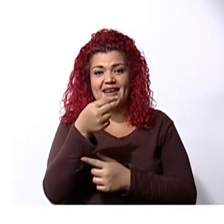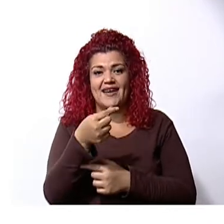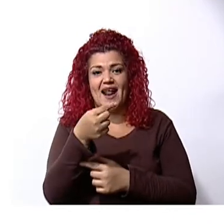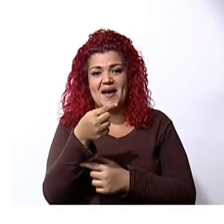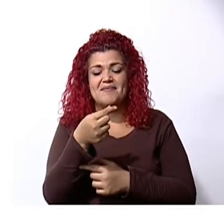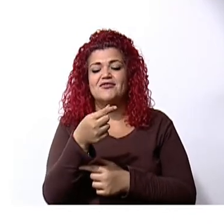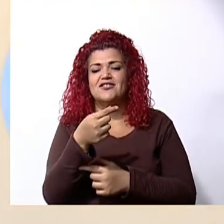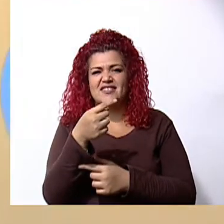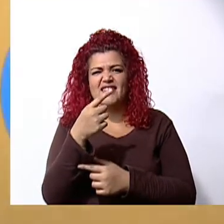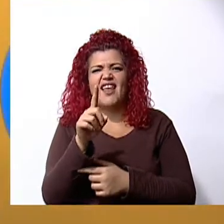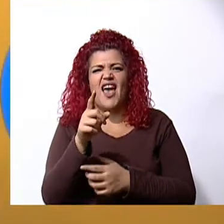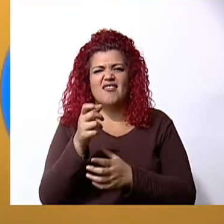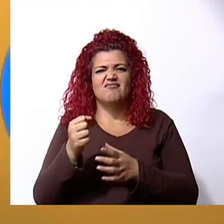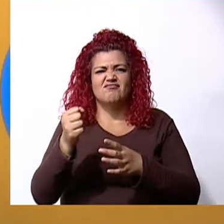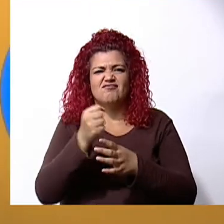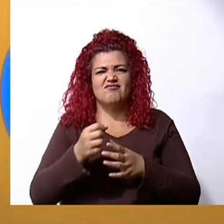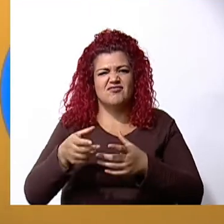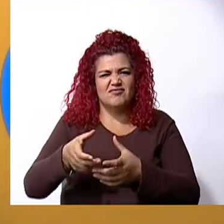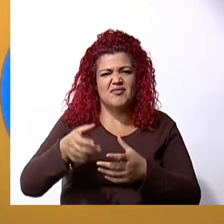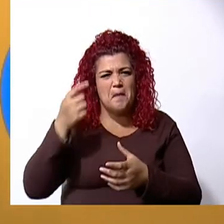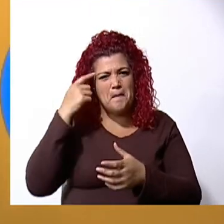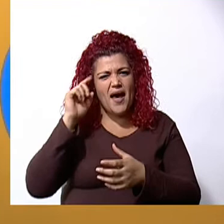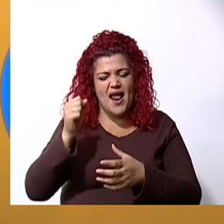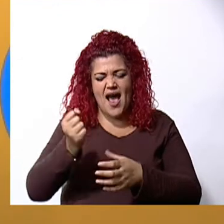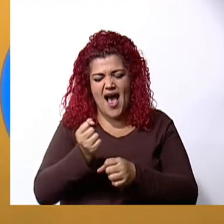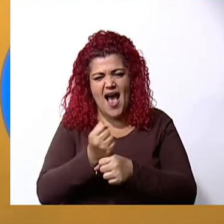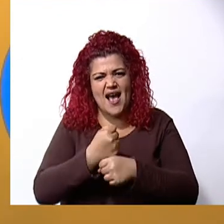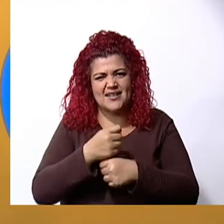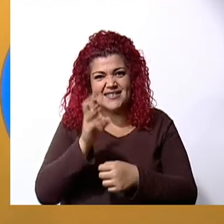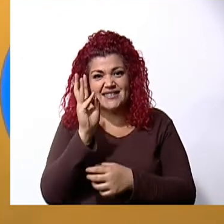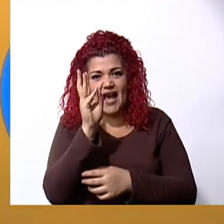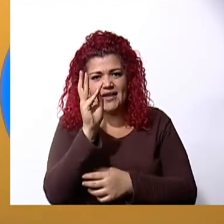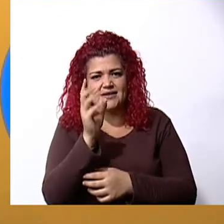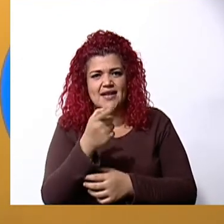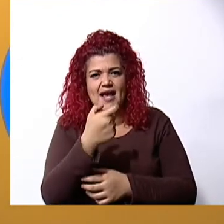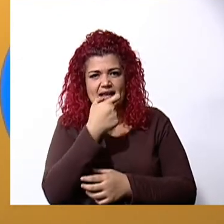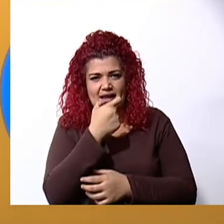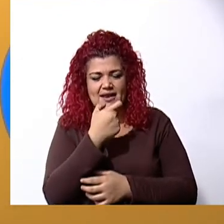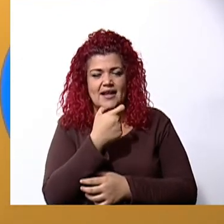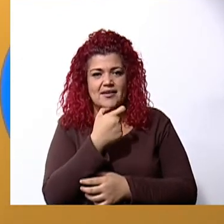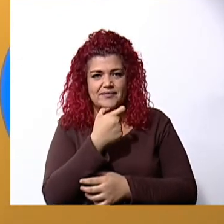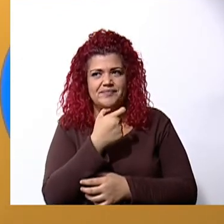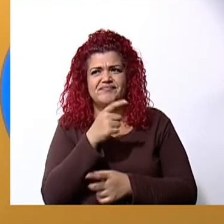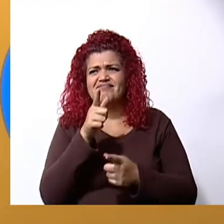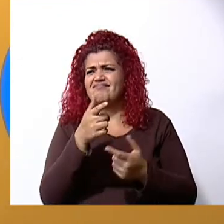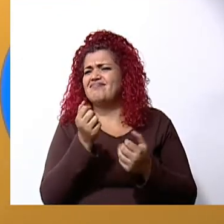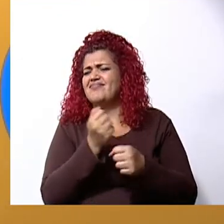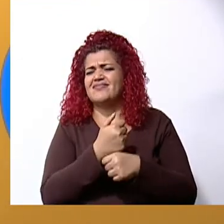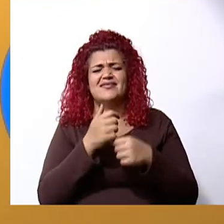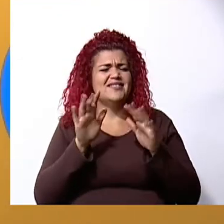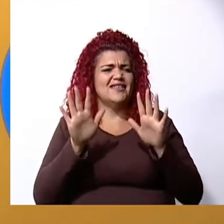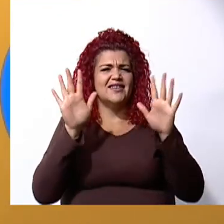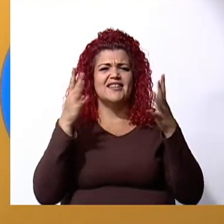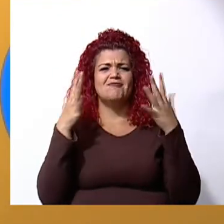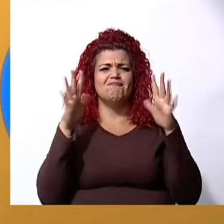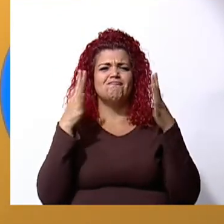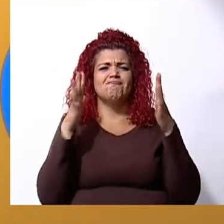gramos de harina para preparar 6 galletas. Lo están haciendo excelente.